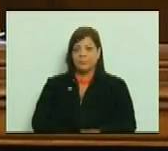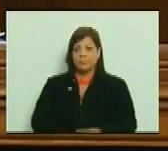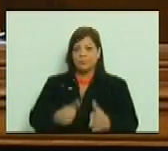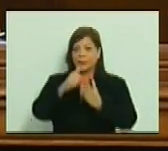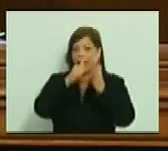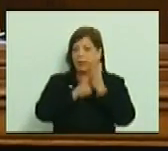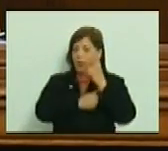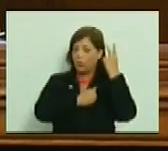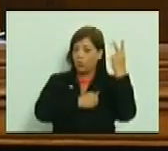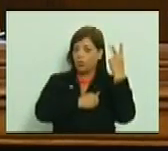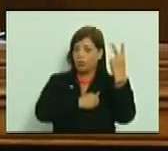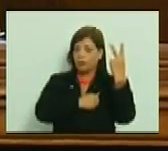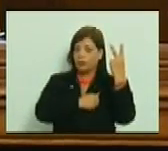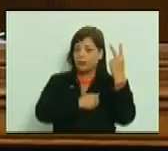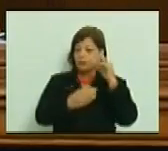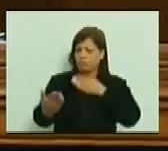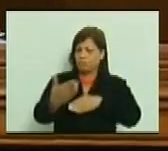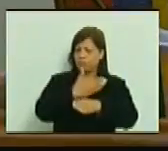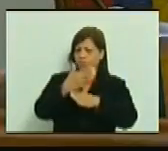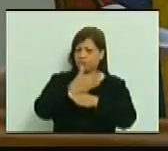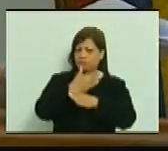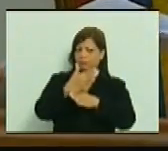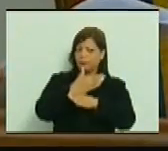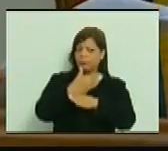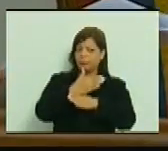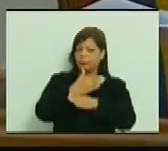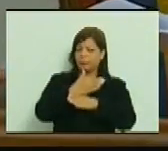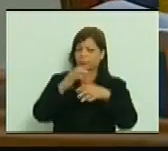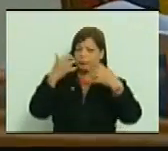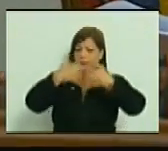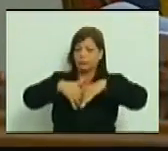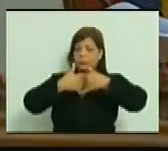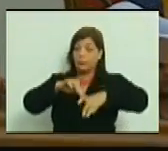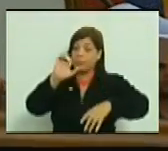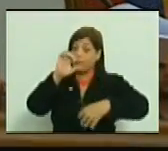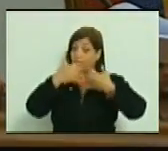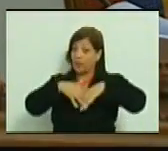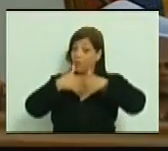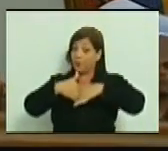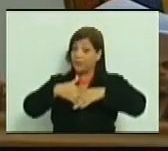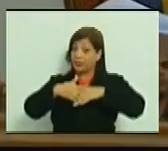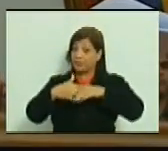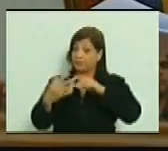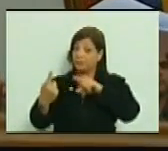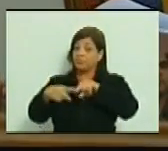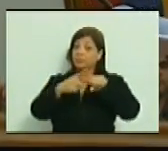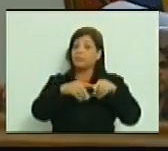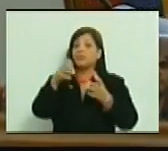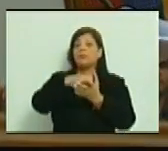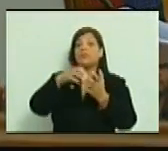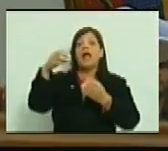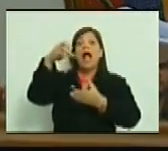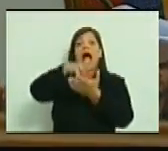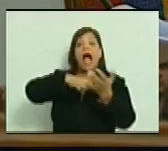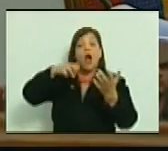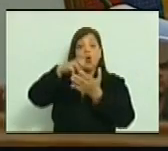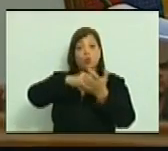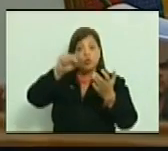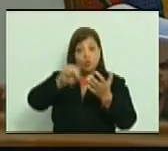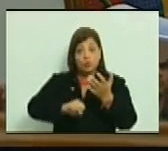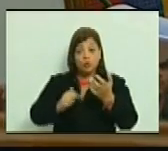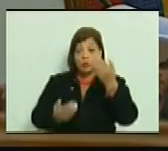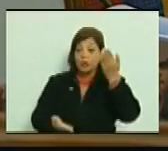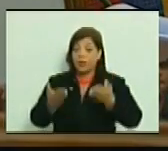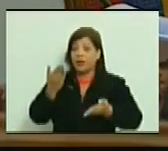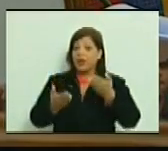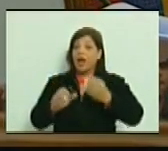Artículo 2. Las relaciones entre las empresas que integran el conglomerado Agrosur serán reguladas por su